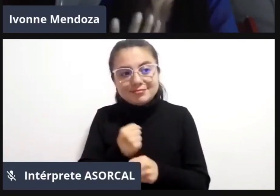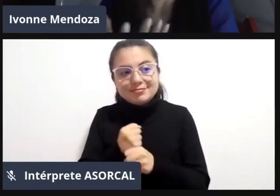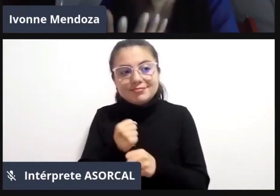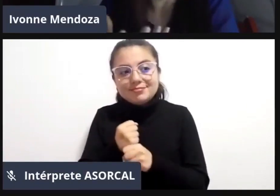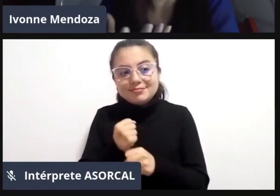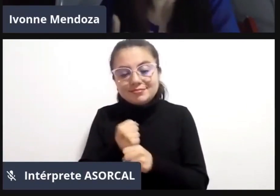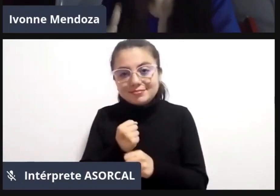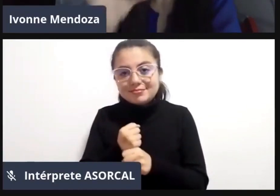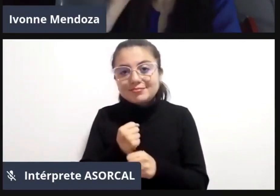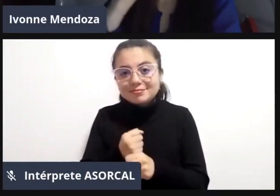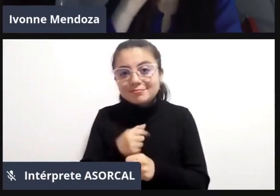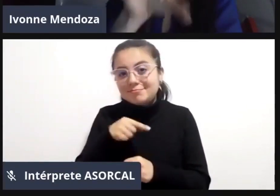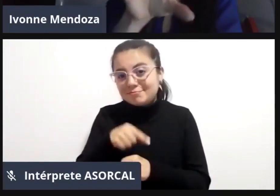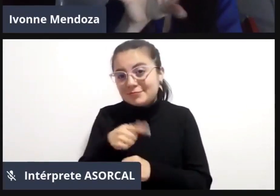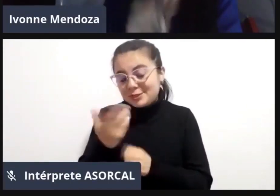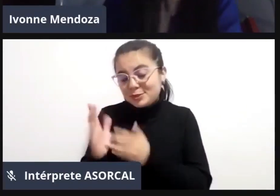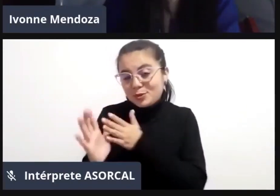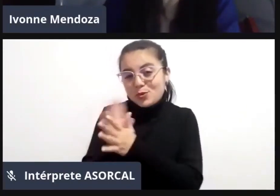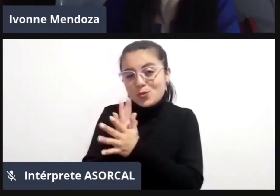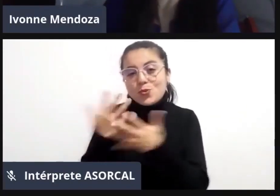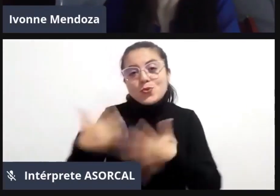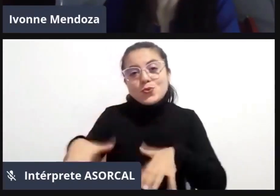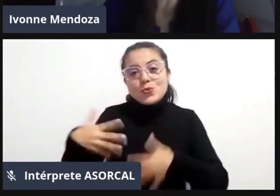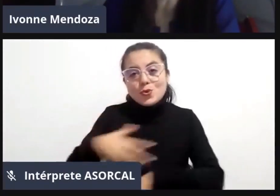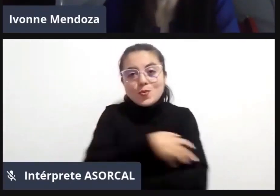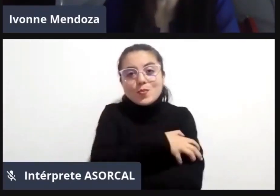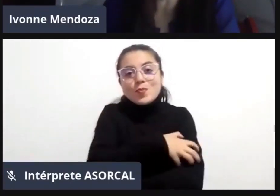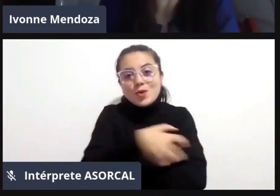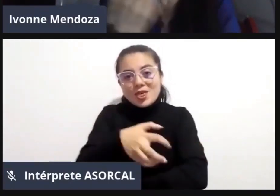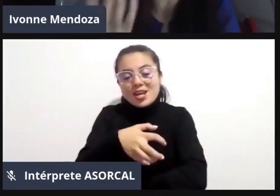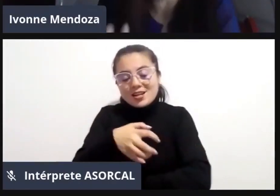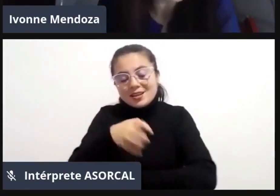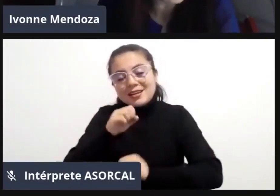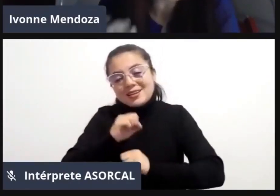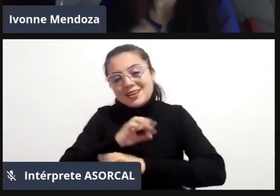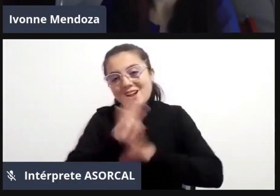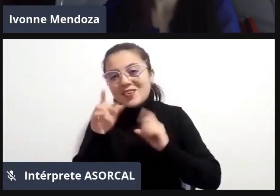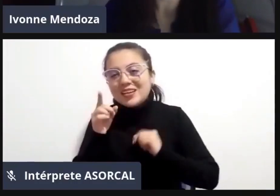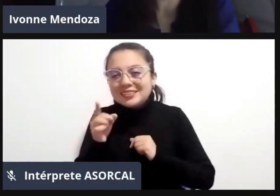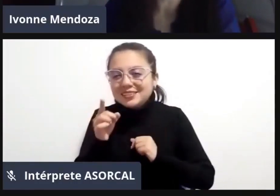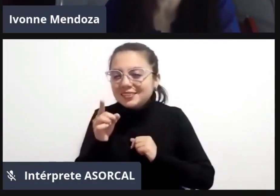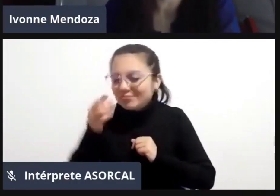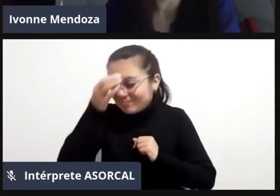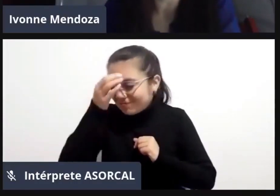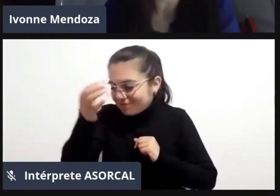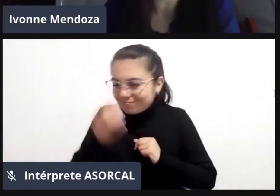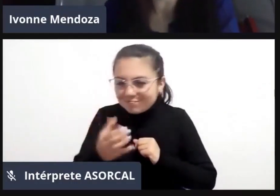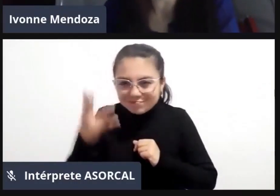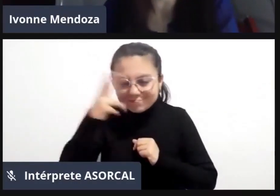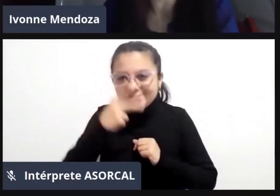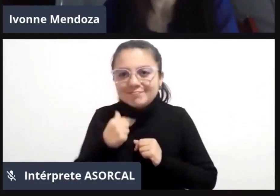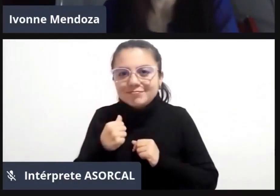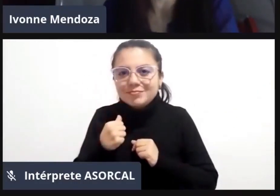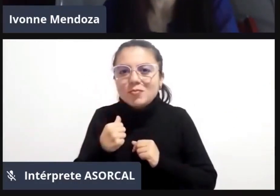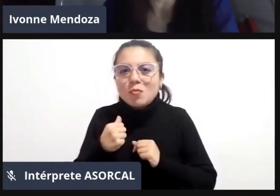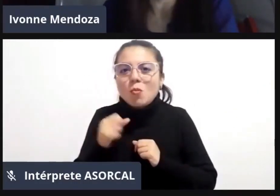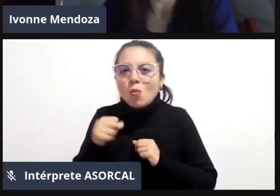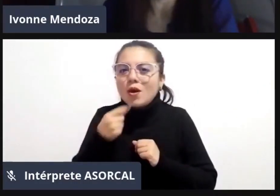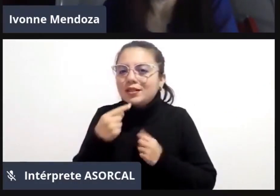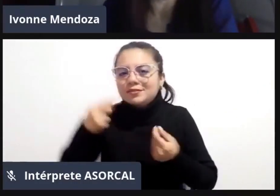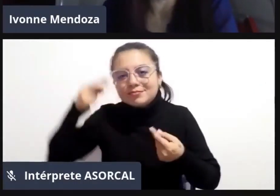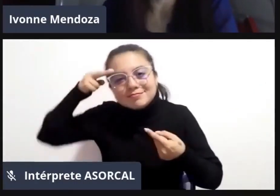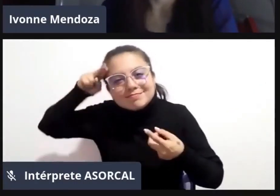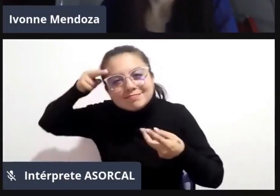y pues claramente en el foco ese concepto tan maravilloso del cual también podríamos hablar de múltiples interpretaciones como el